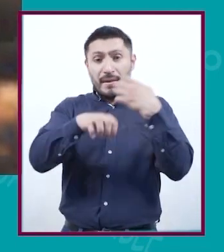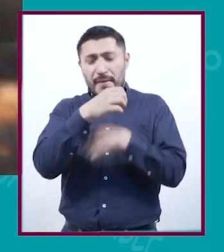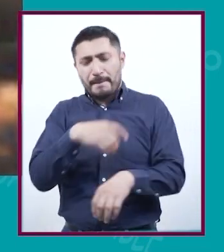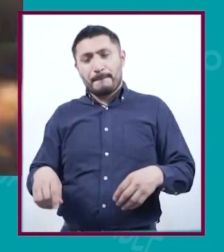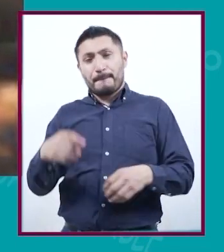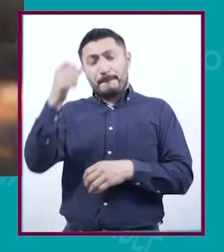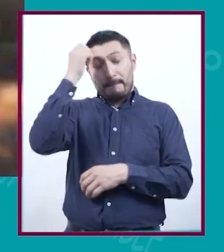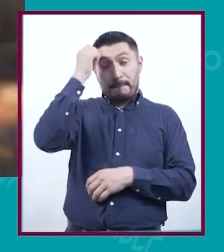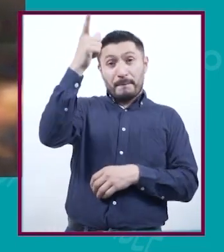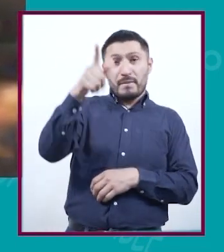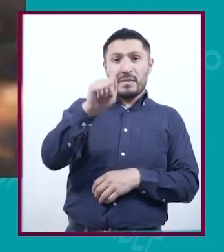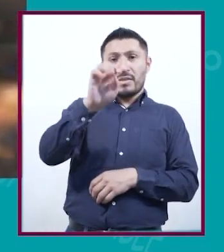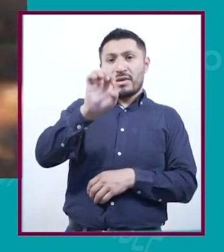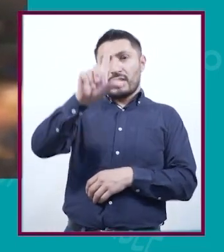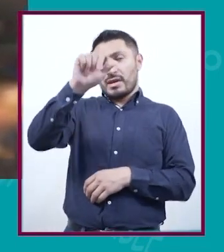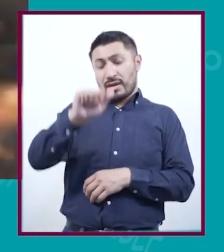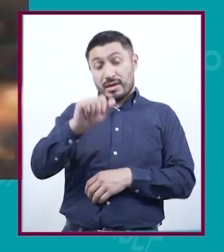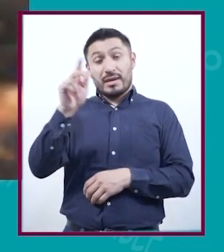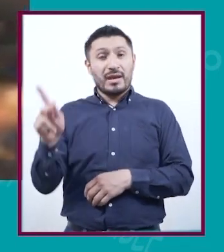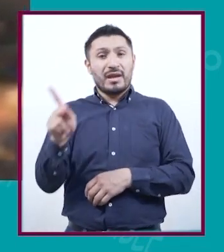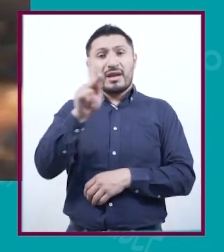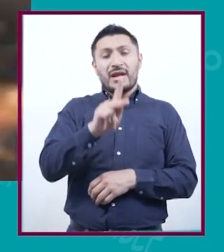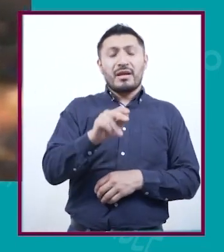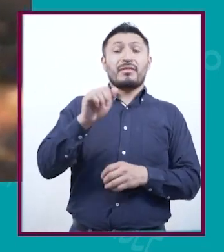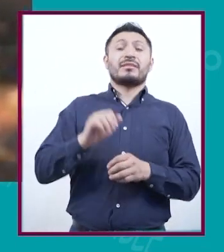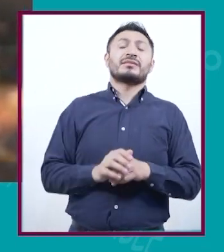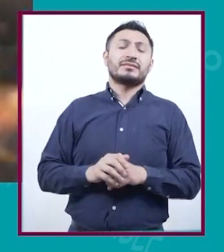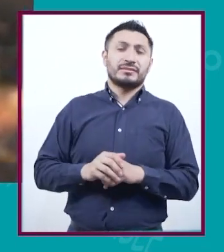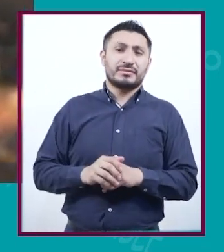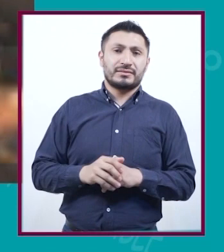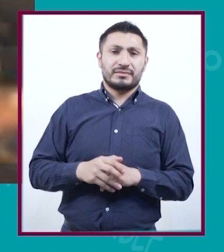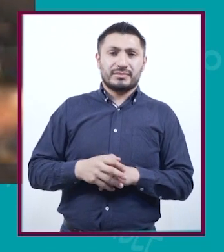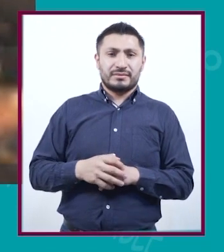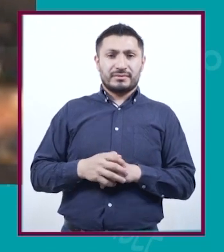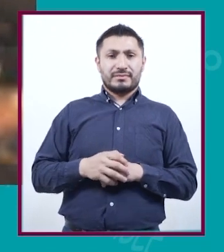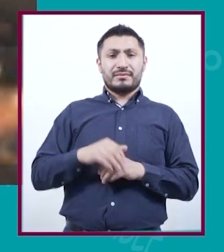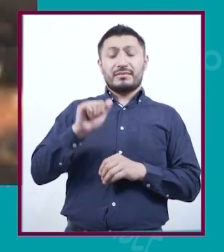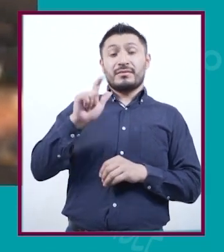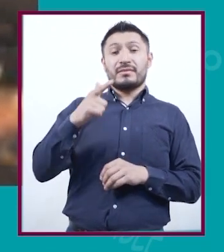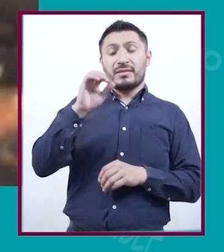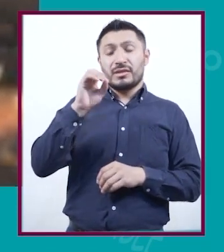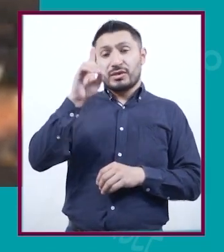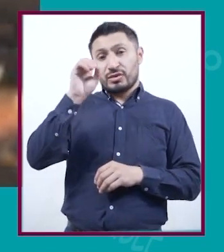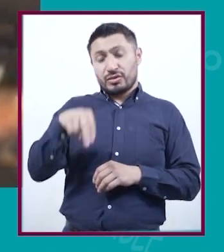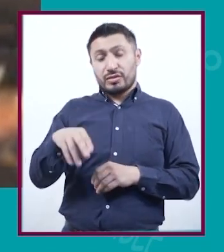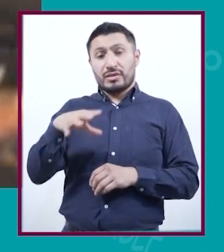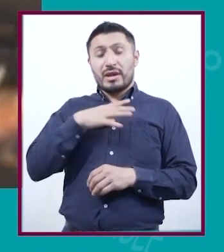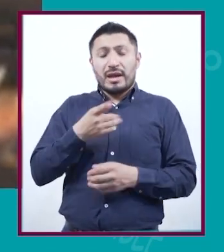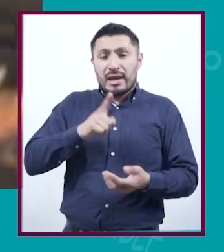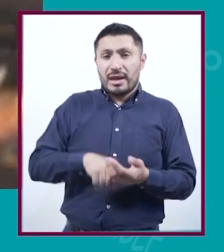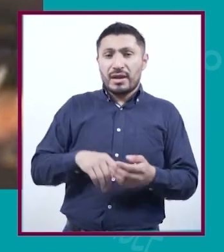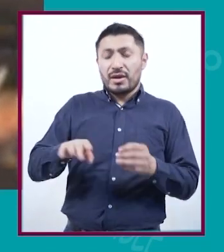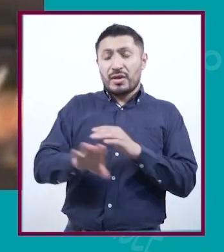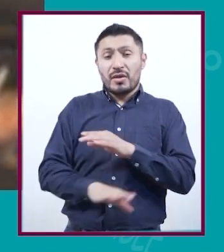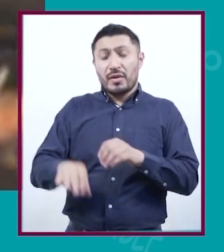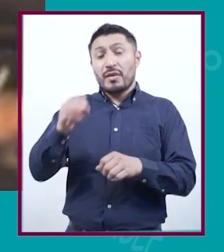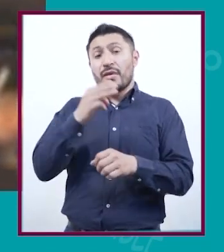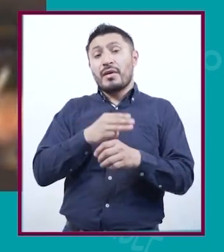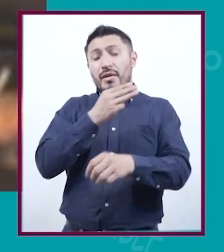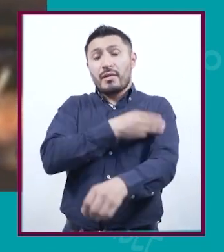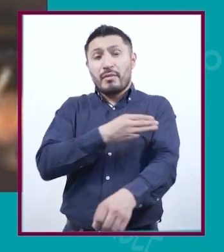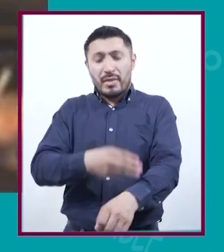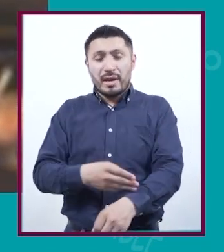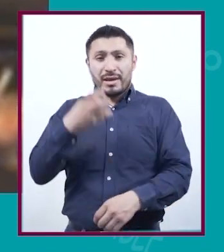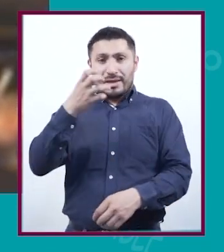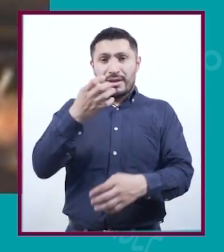empresa desarrolló una especie de tela de algodón de pulpa de celulosa, un material hecho a base de madera. Dicho producto llevó